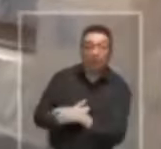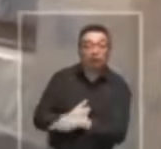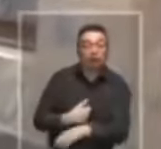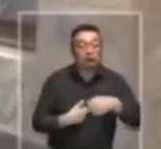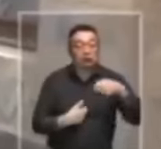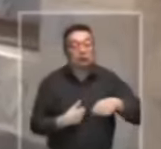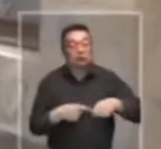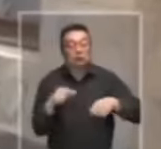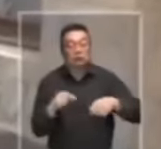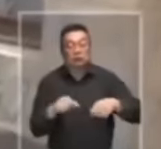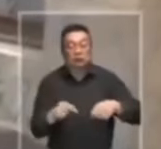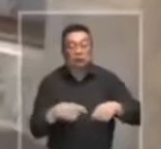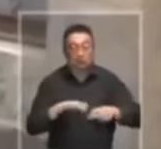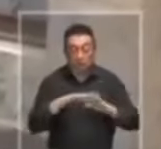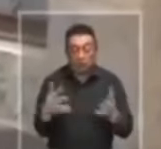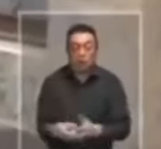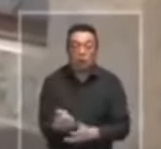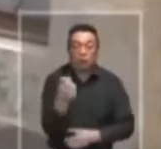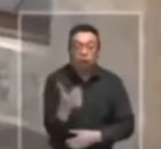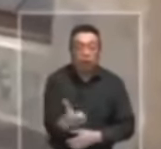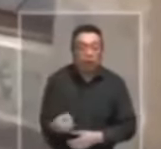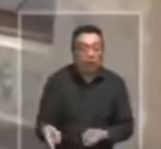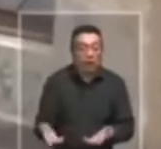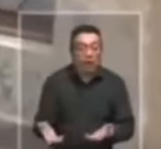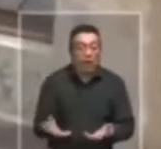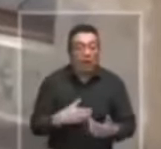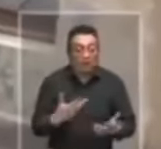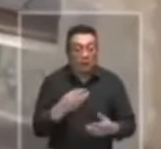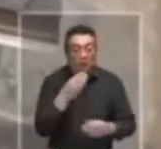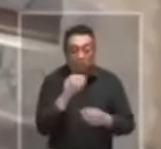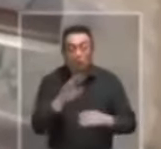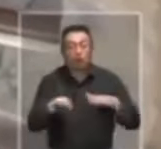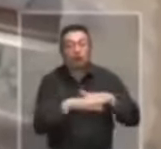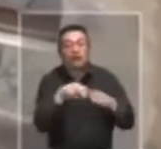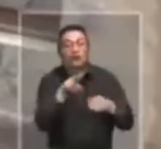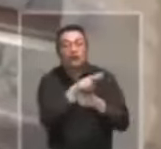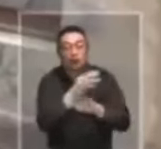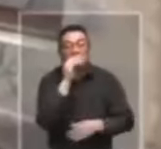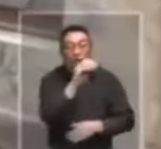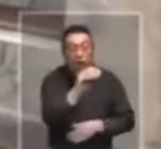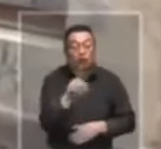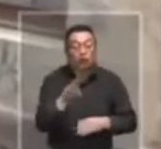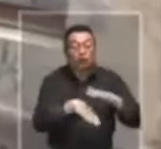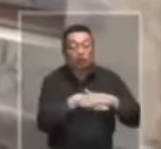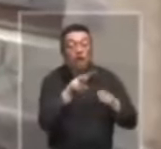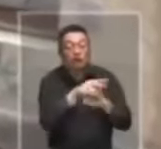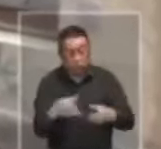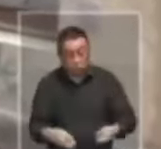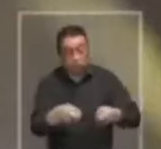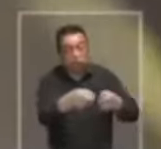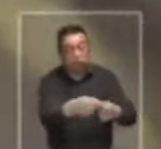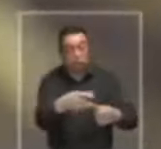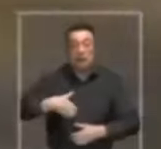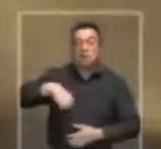que había en este bolso había mucha plata, así que el chofer llamó al supervisor y el supervisor lo tomó y lo llevó a la